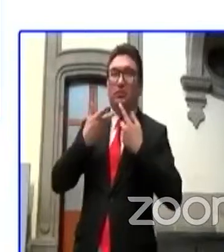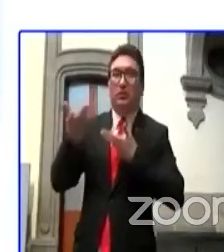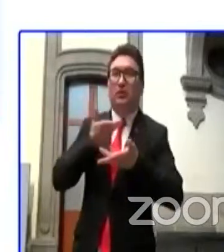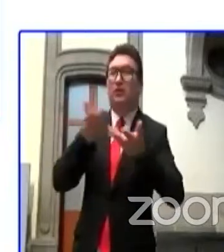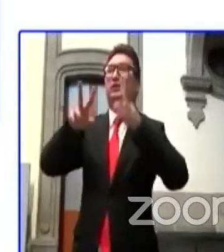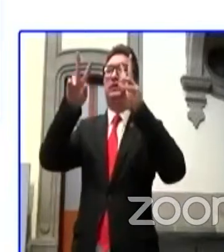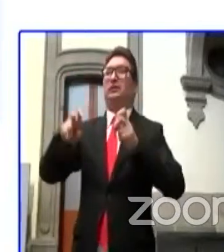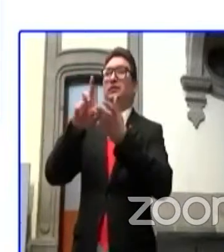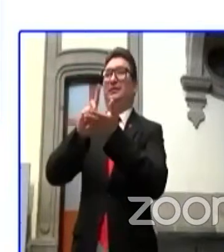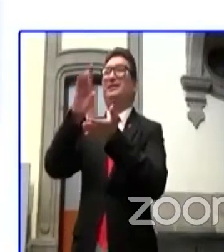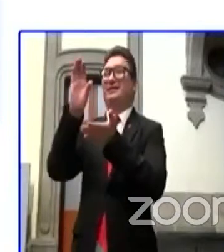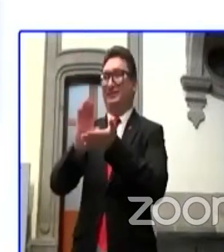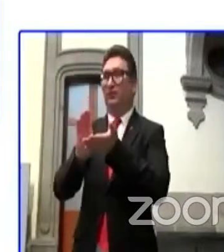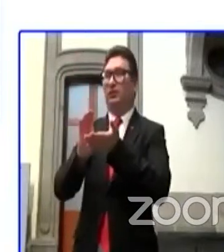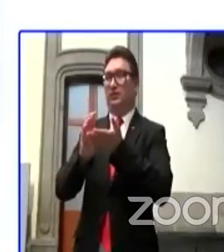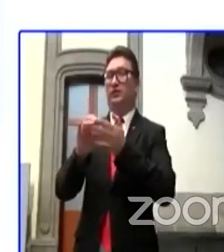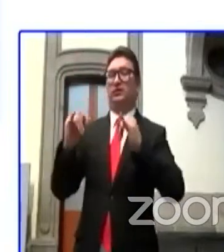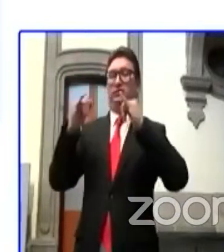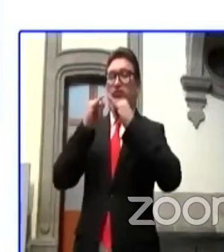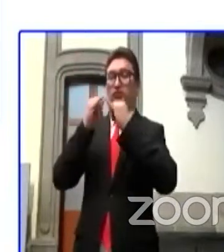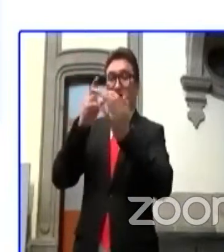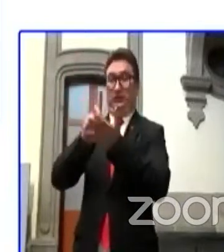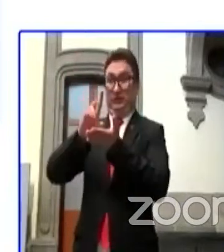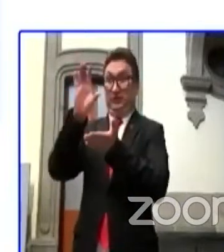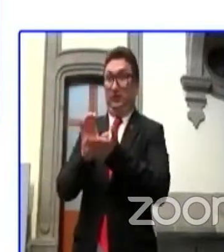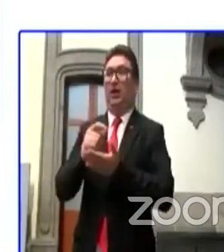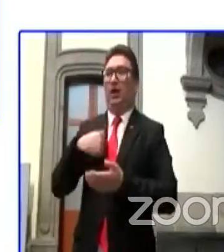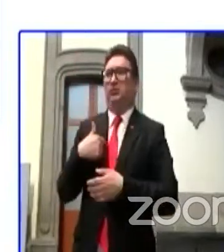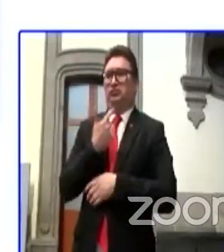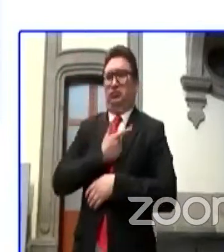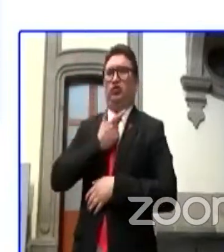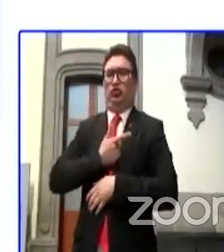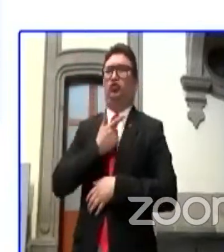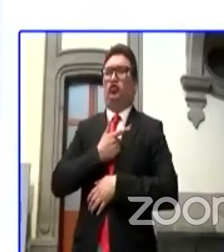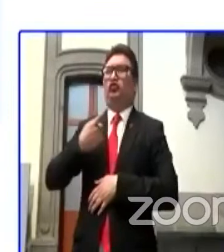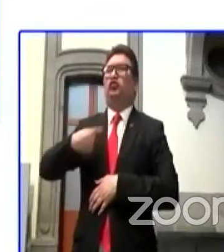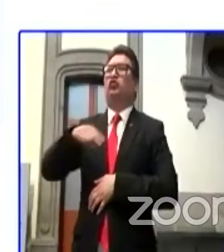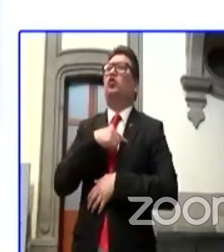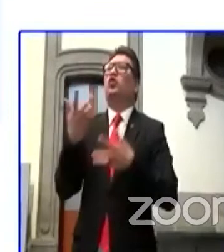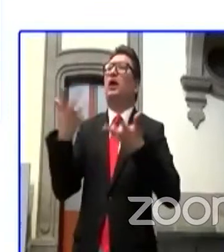discapacidad. Desde el instituto me da mucho gusto saber que estamos haciendo